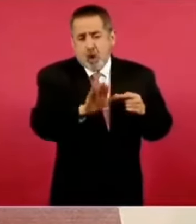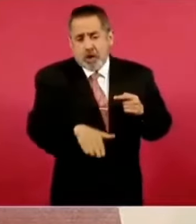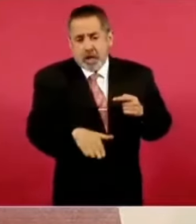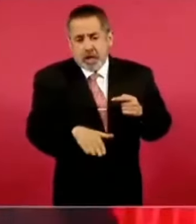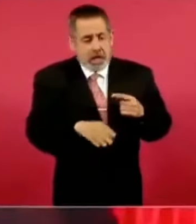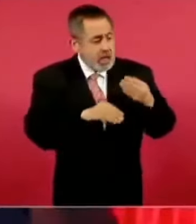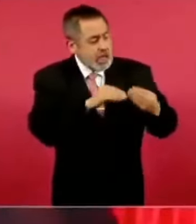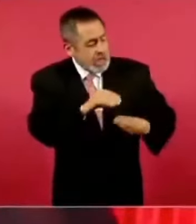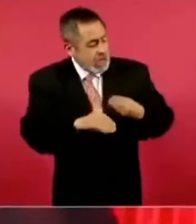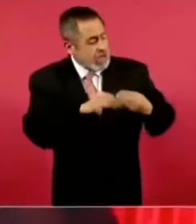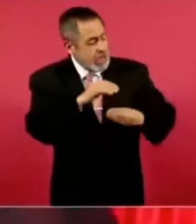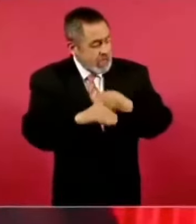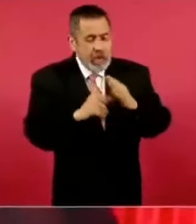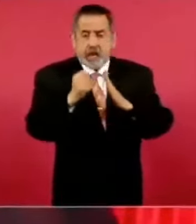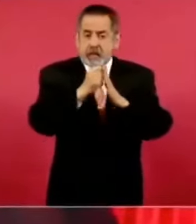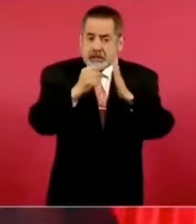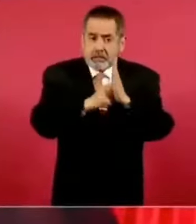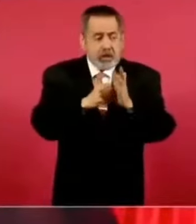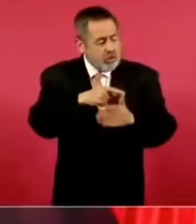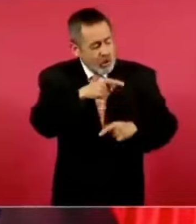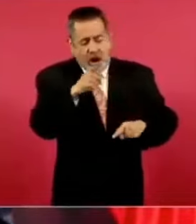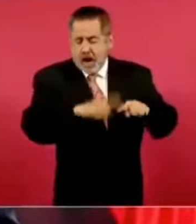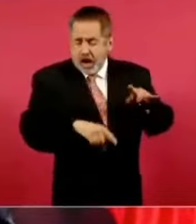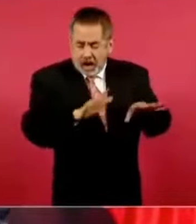queriendo que cambiaran el,